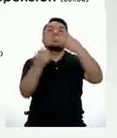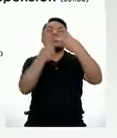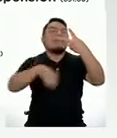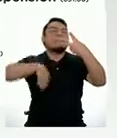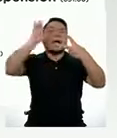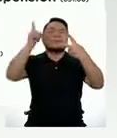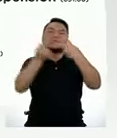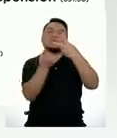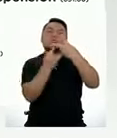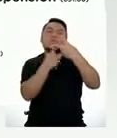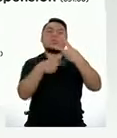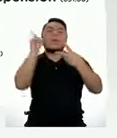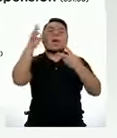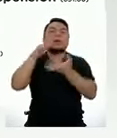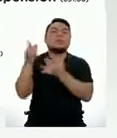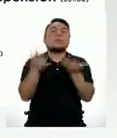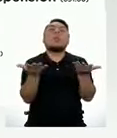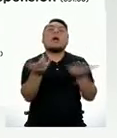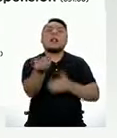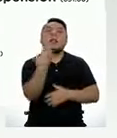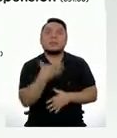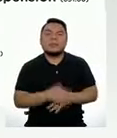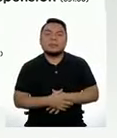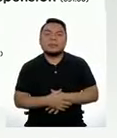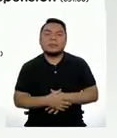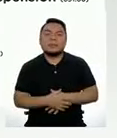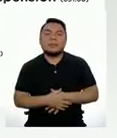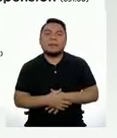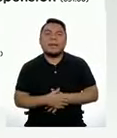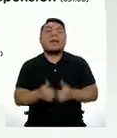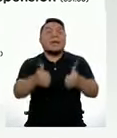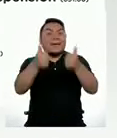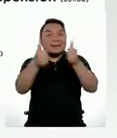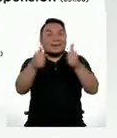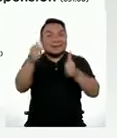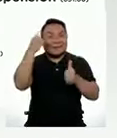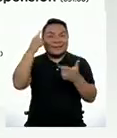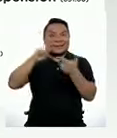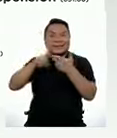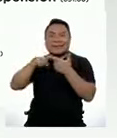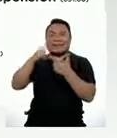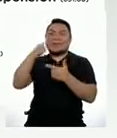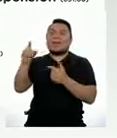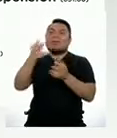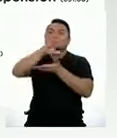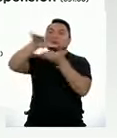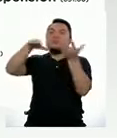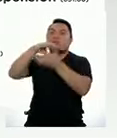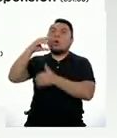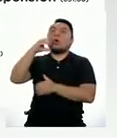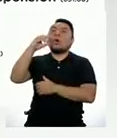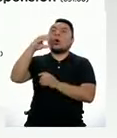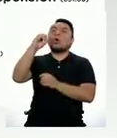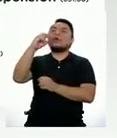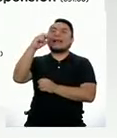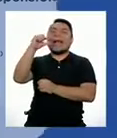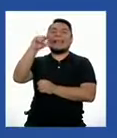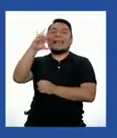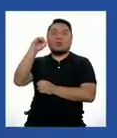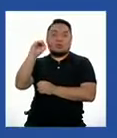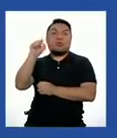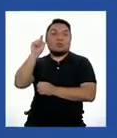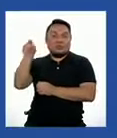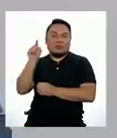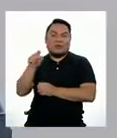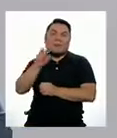mayor presencia en el aire de Cusco? Muy bien, son los compuestos orgánicos volátiles, porque representan el